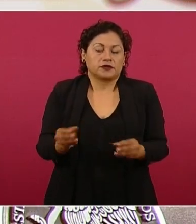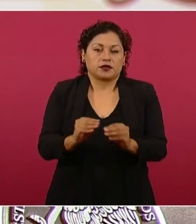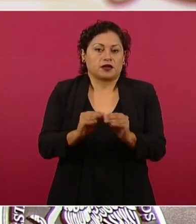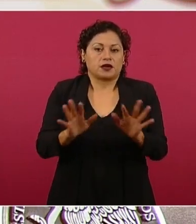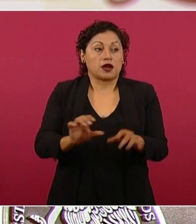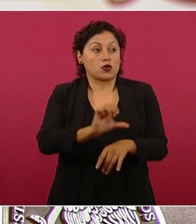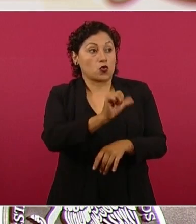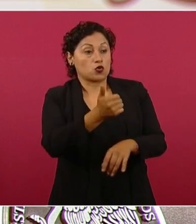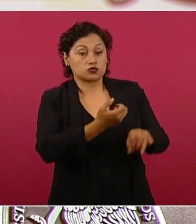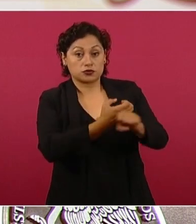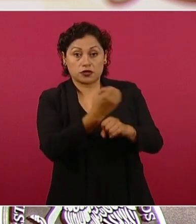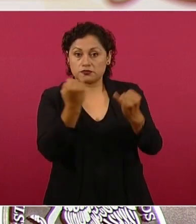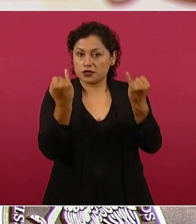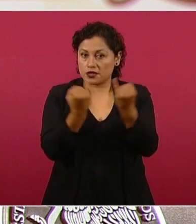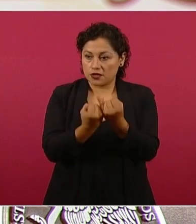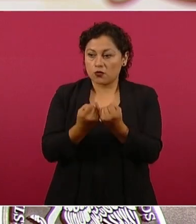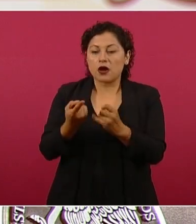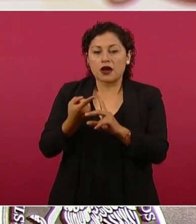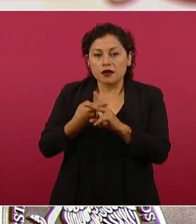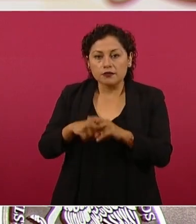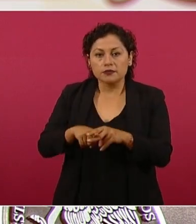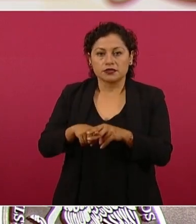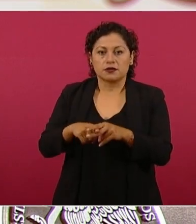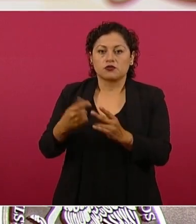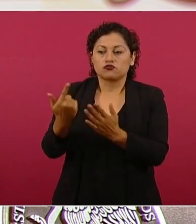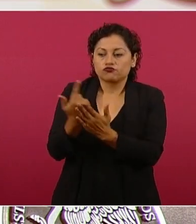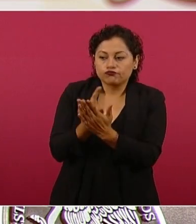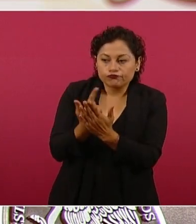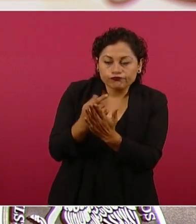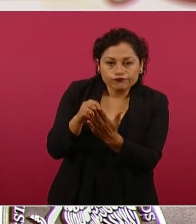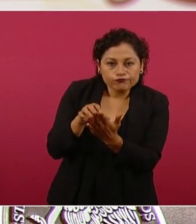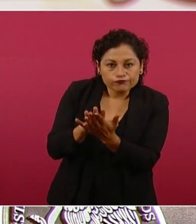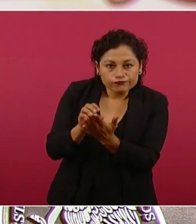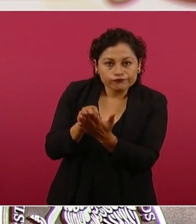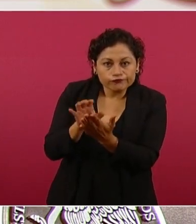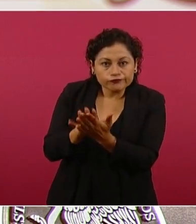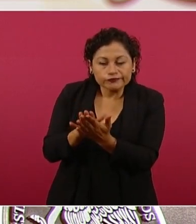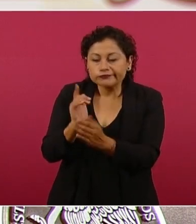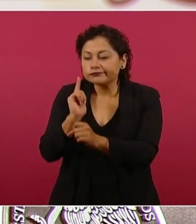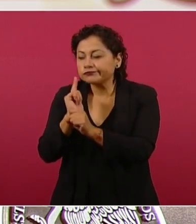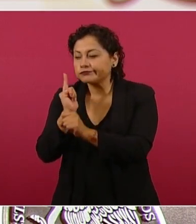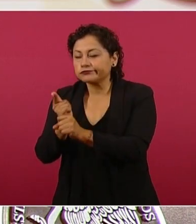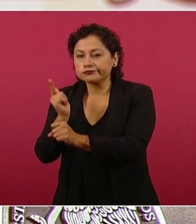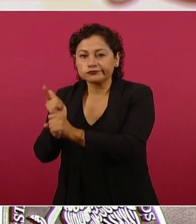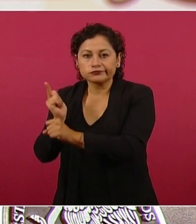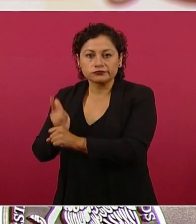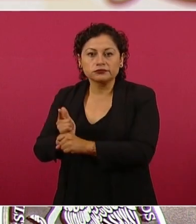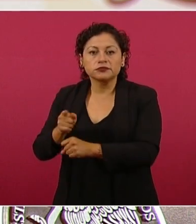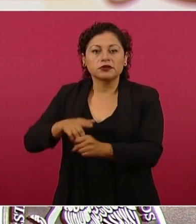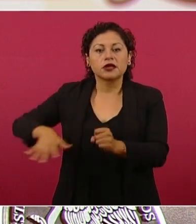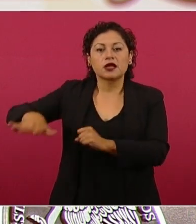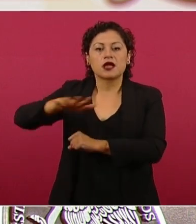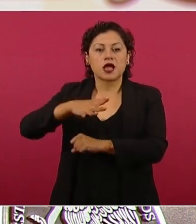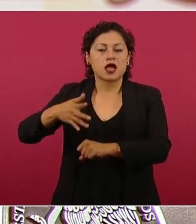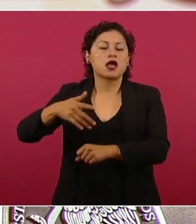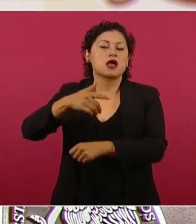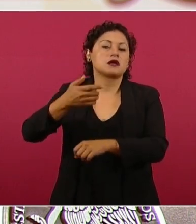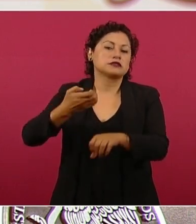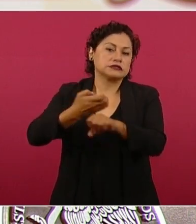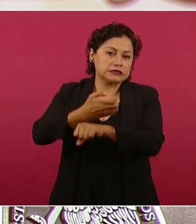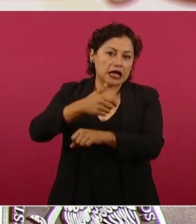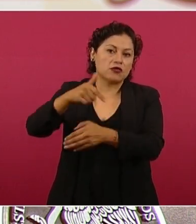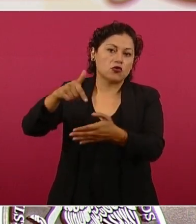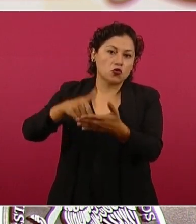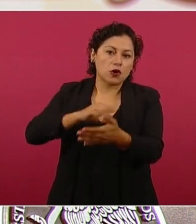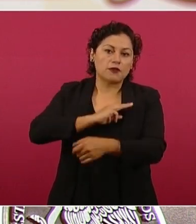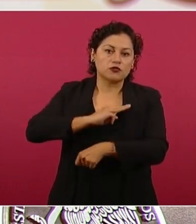es justamente hacer un censo, hacer un inventario, un levantamiento diagnóstico territorial para saber cómo están